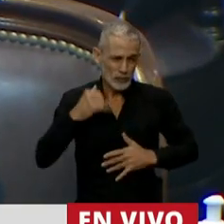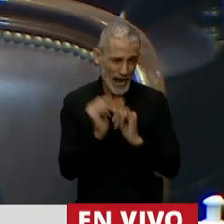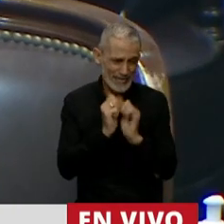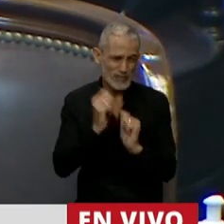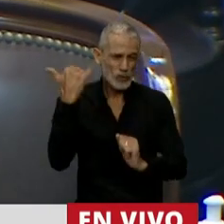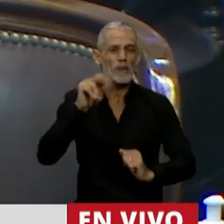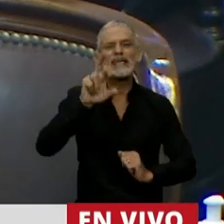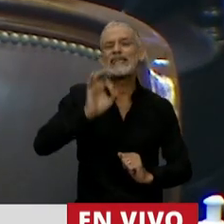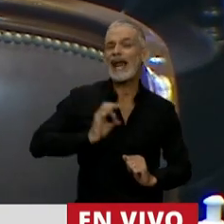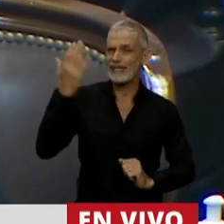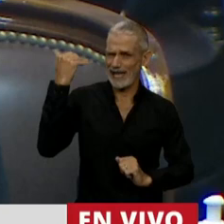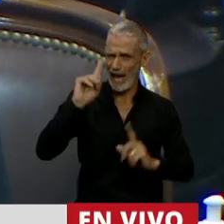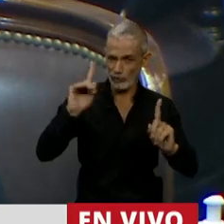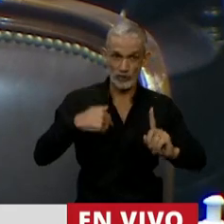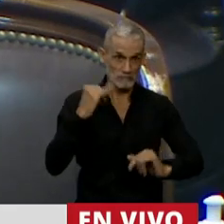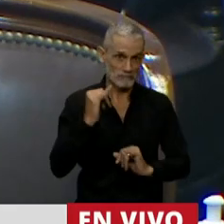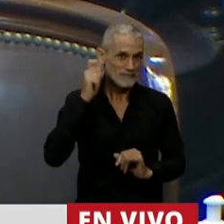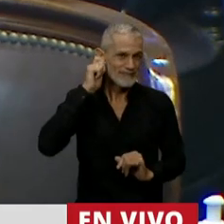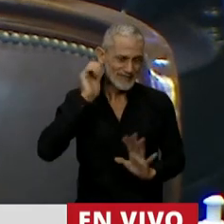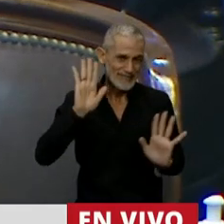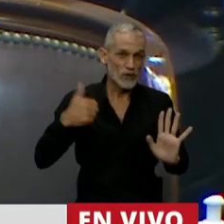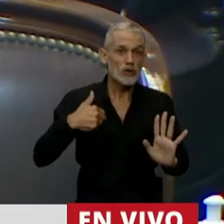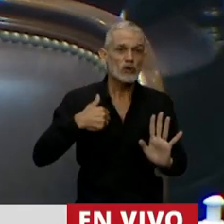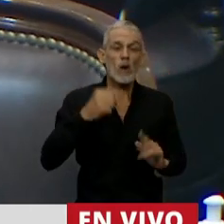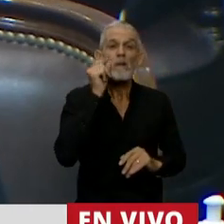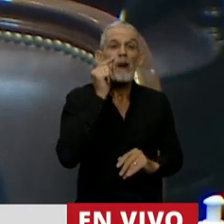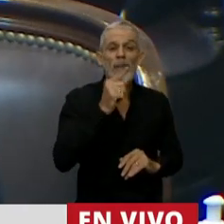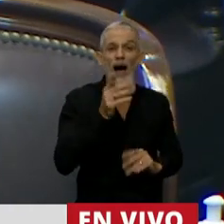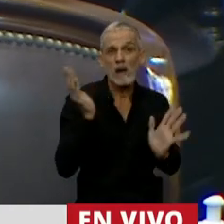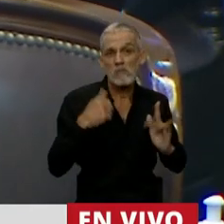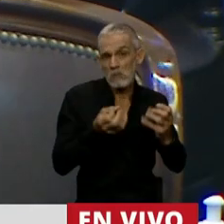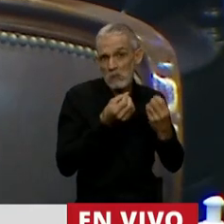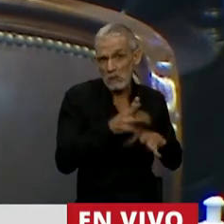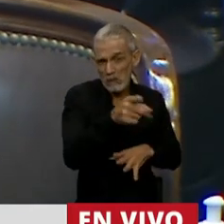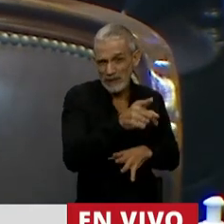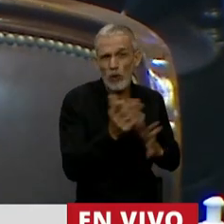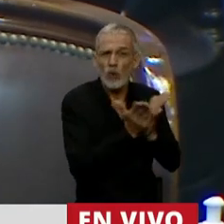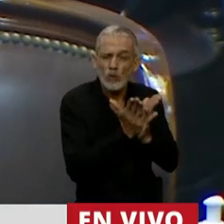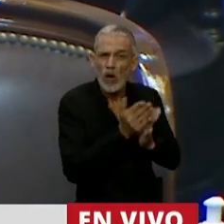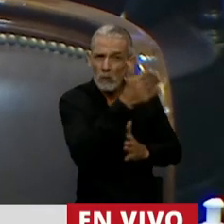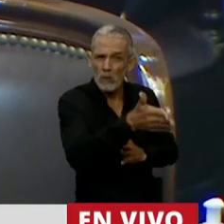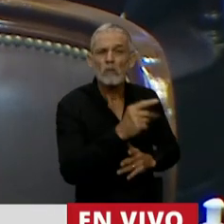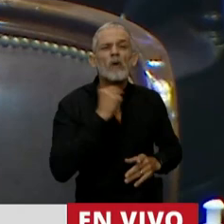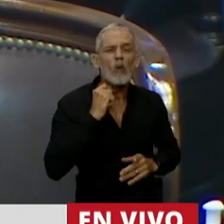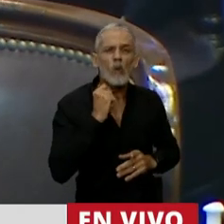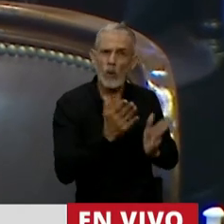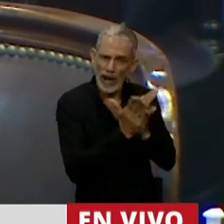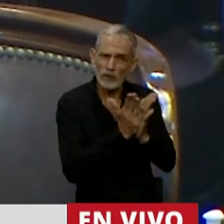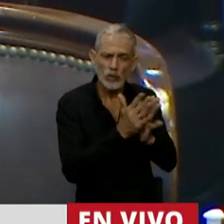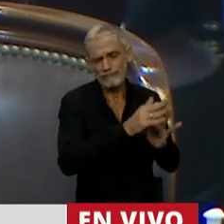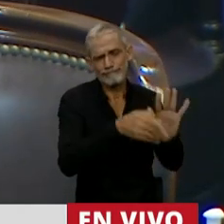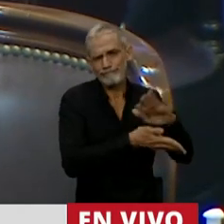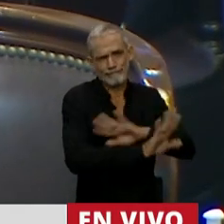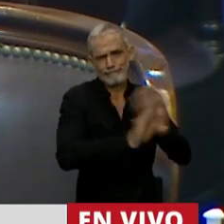de hace más o menos 30 años, cuando mi papá salía del seminario, que había empezado, había optado en su momento por ir al seminario, decidió